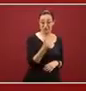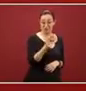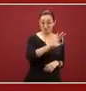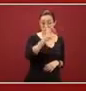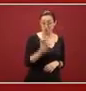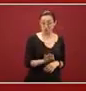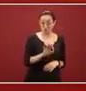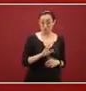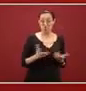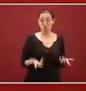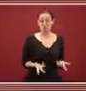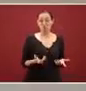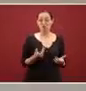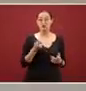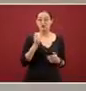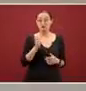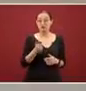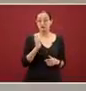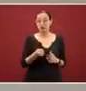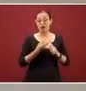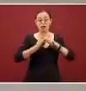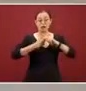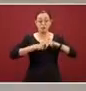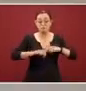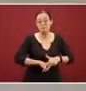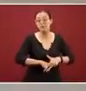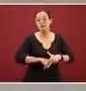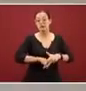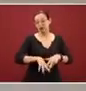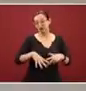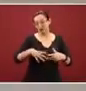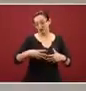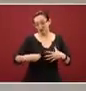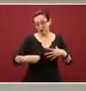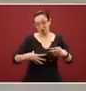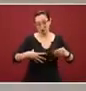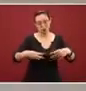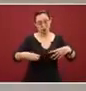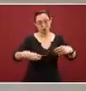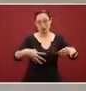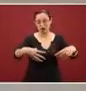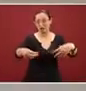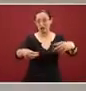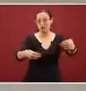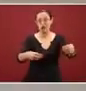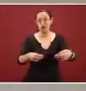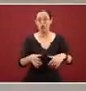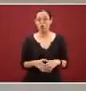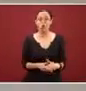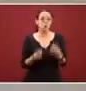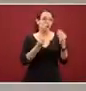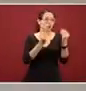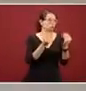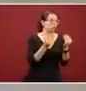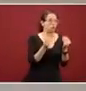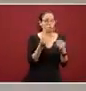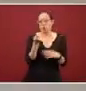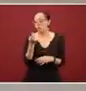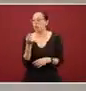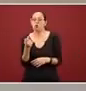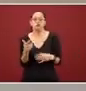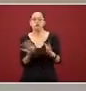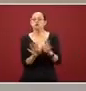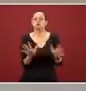hasta ahora nos dice que vamos empezando y no depende de si hicimos muchas o pocas muestras,